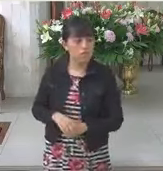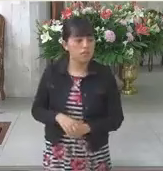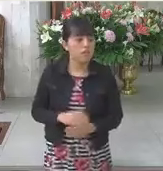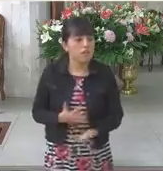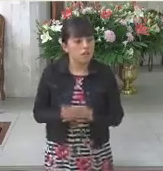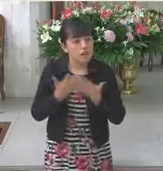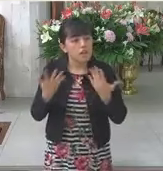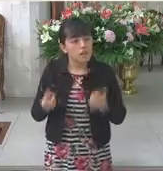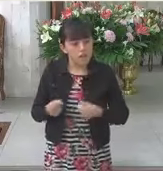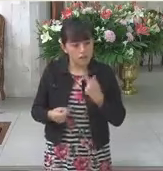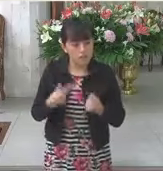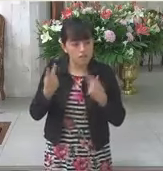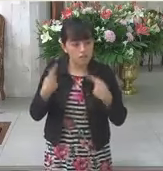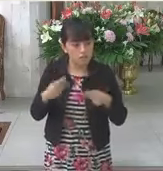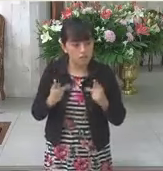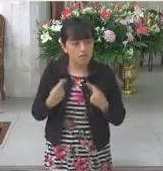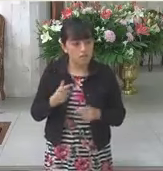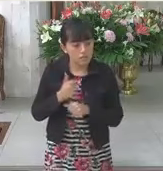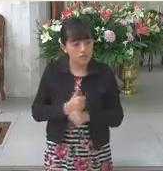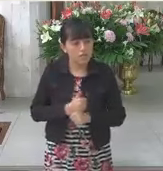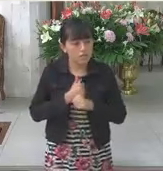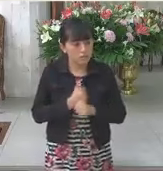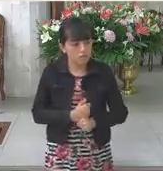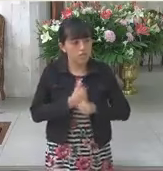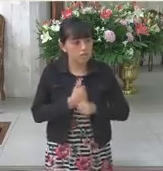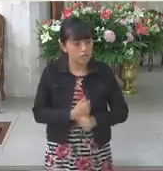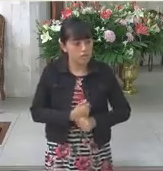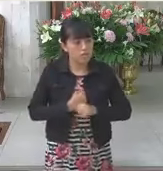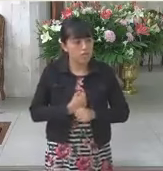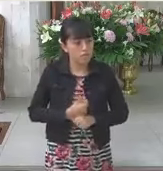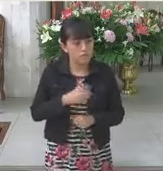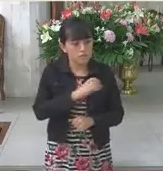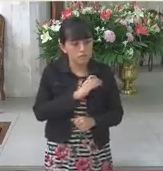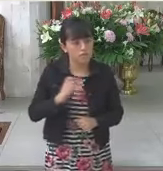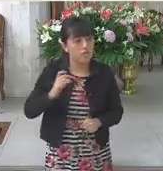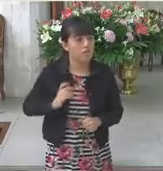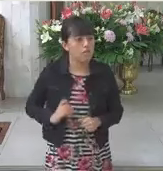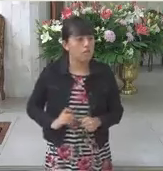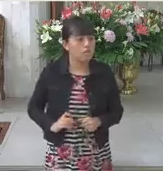desprecios y como hemos dicho aún de la familia padecer